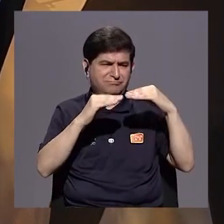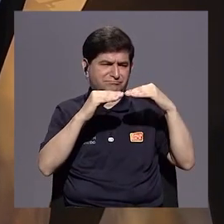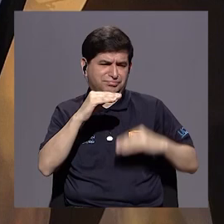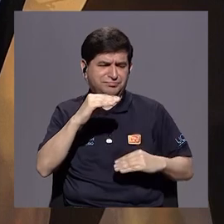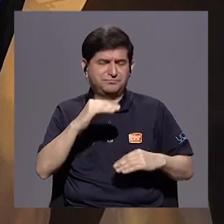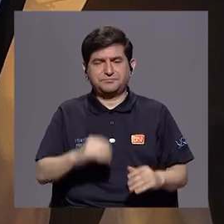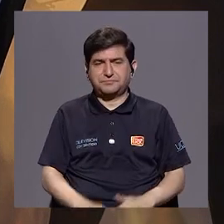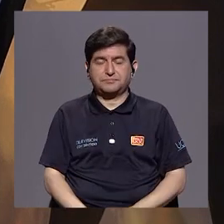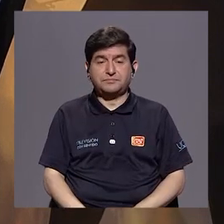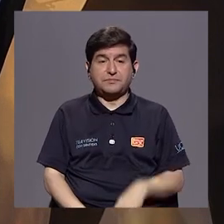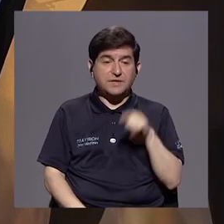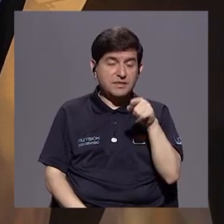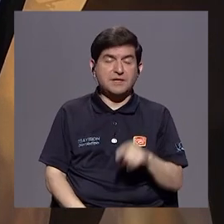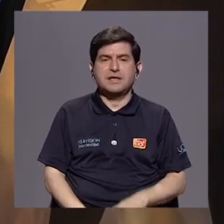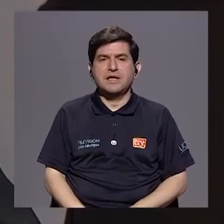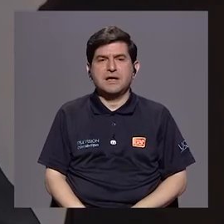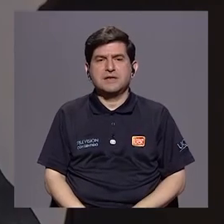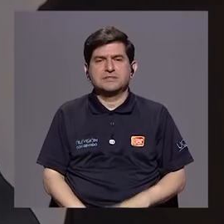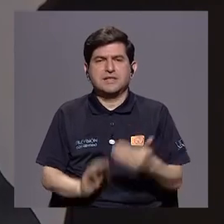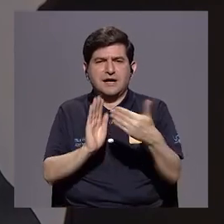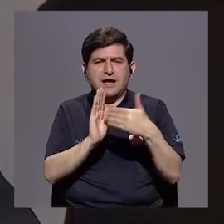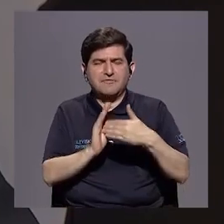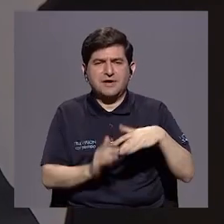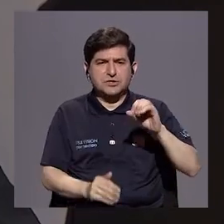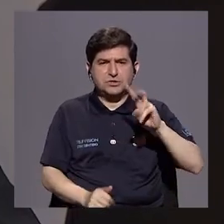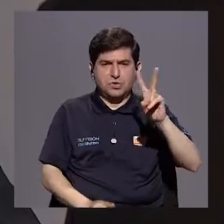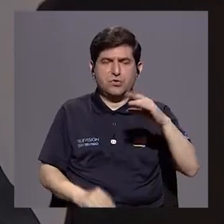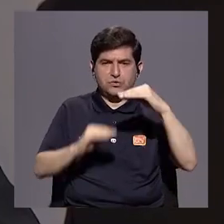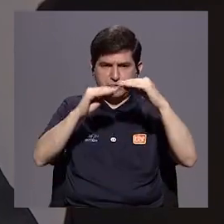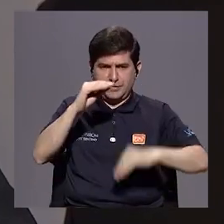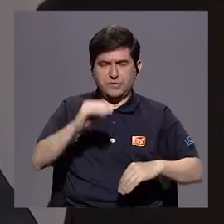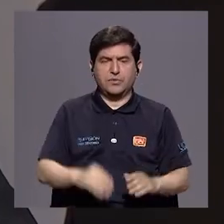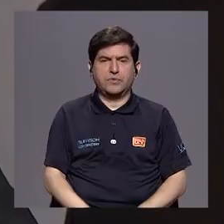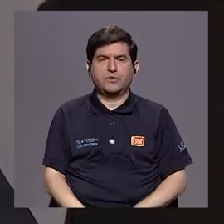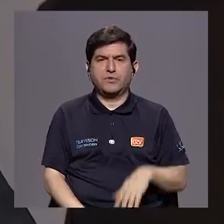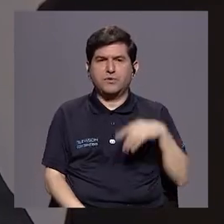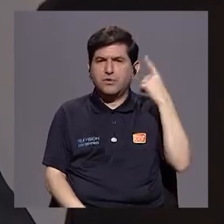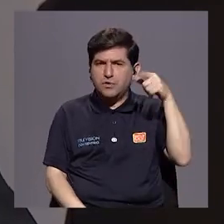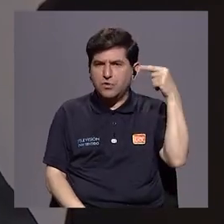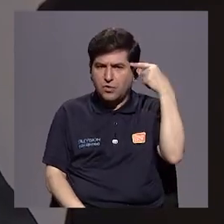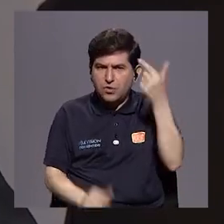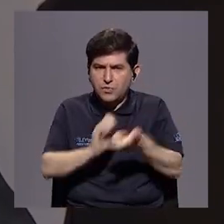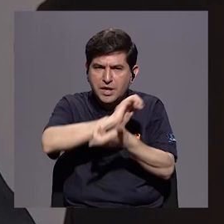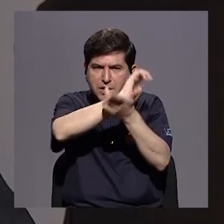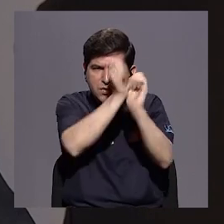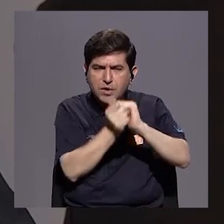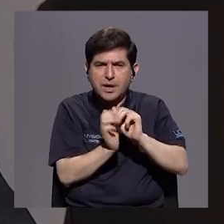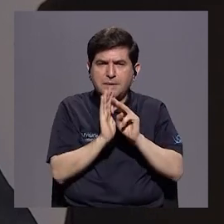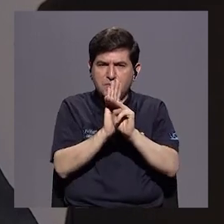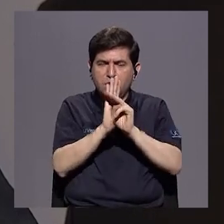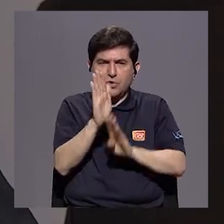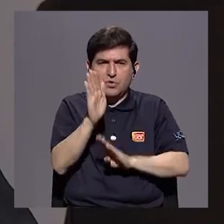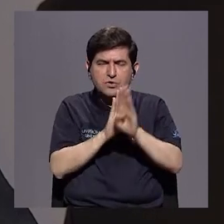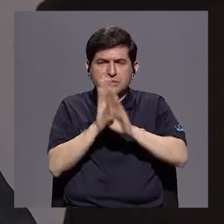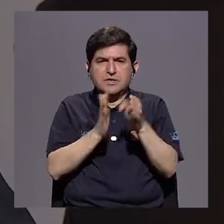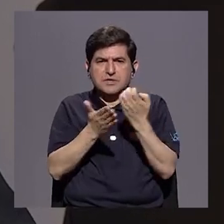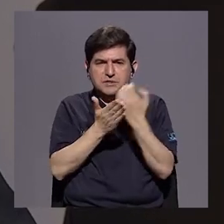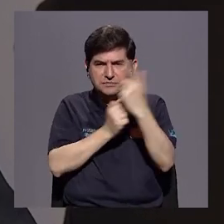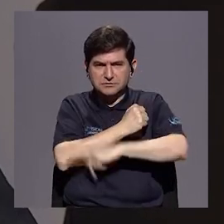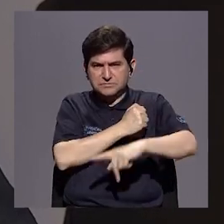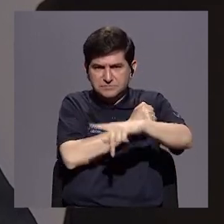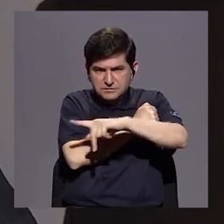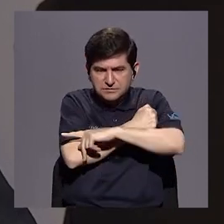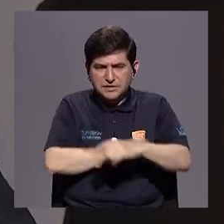y la huella de carbono es eso implica que el gobierno ha cambiado del modelo de desarrollo económico de este país